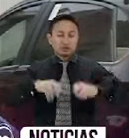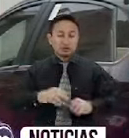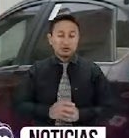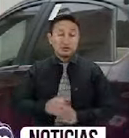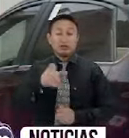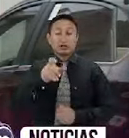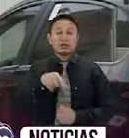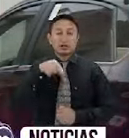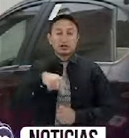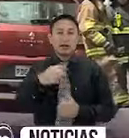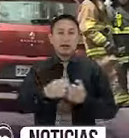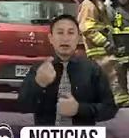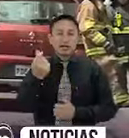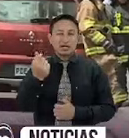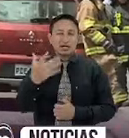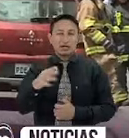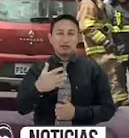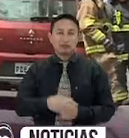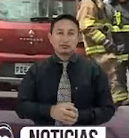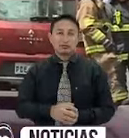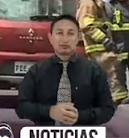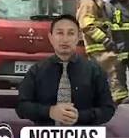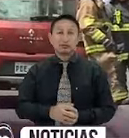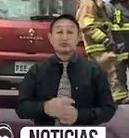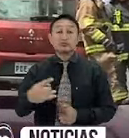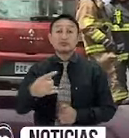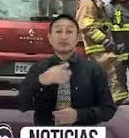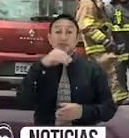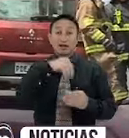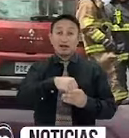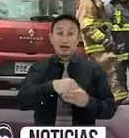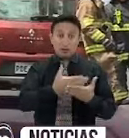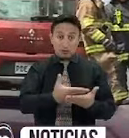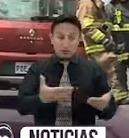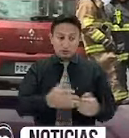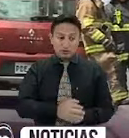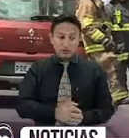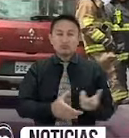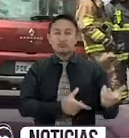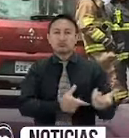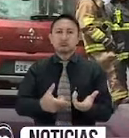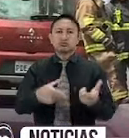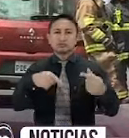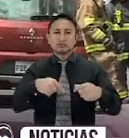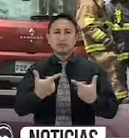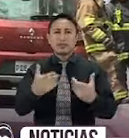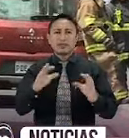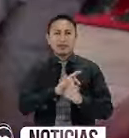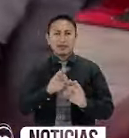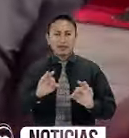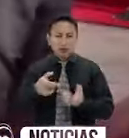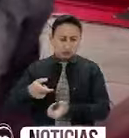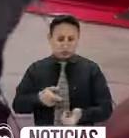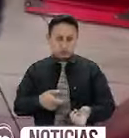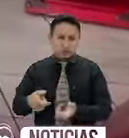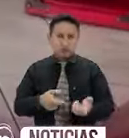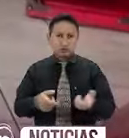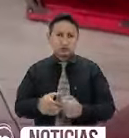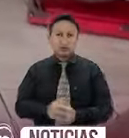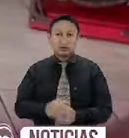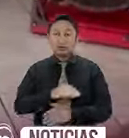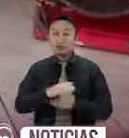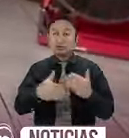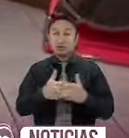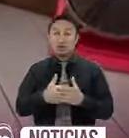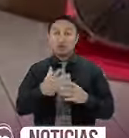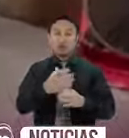tenía problemas económicos. Por la sustancia que fue encontrada en el lugar, los casacas rojas realizaron la limpieza del sitio para garantizar que no